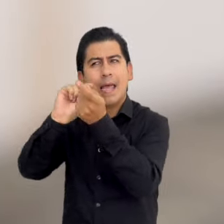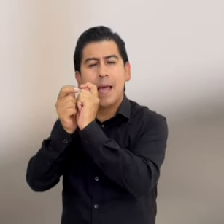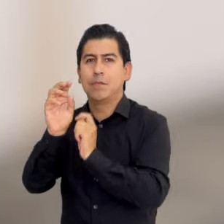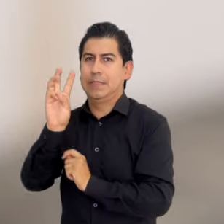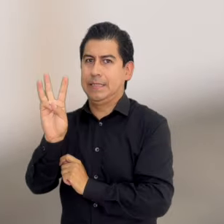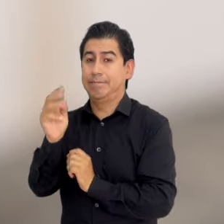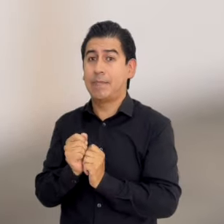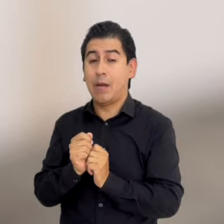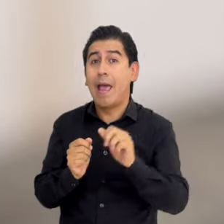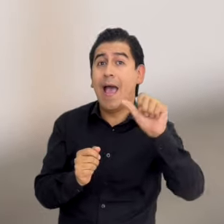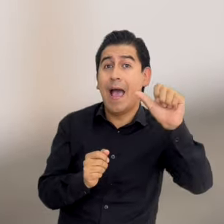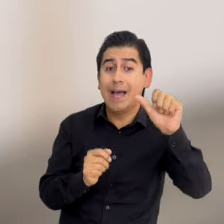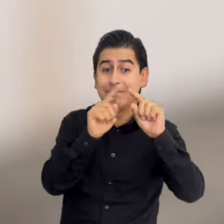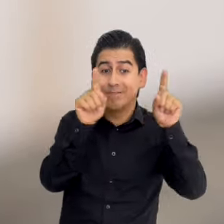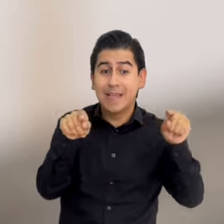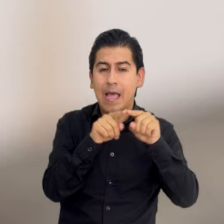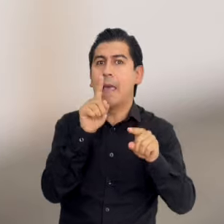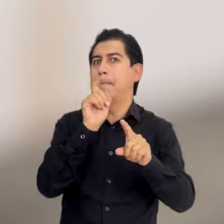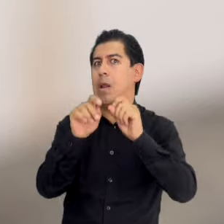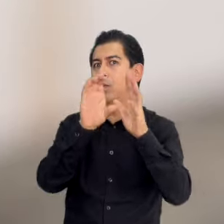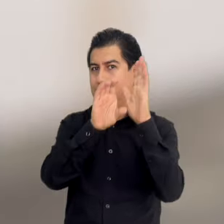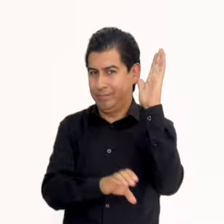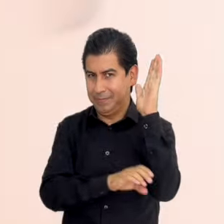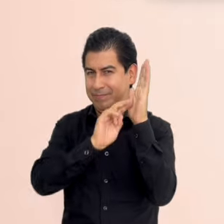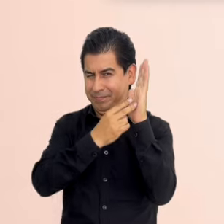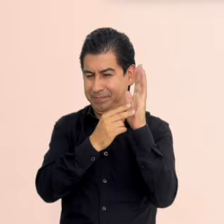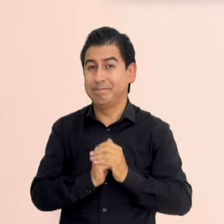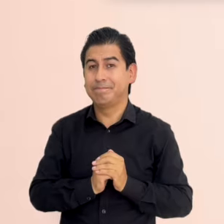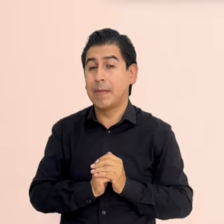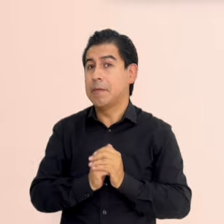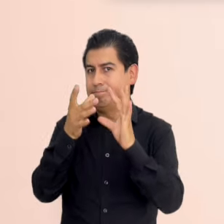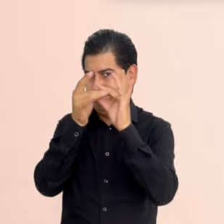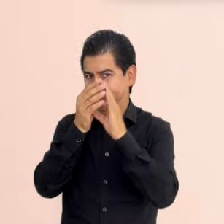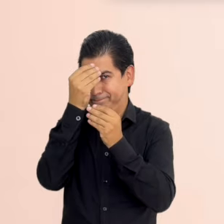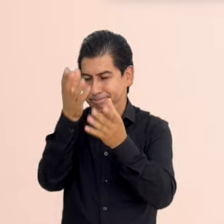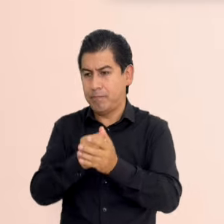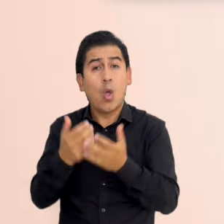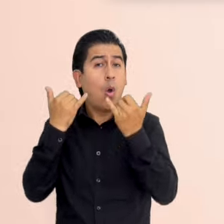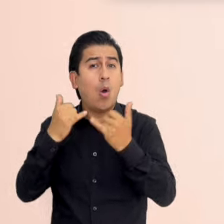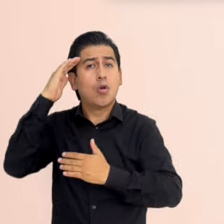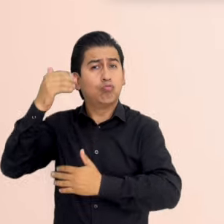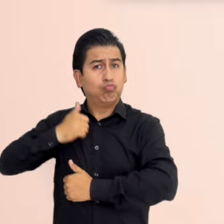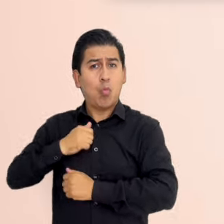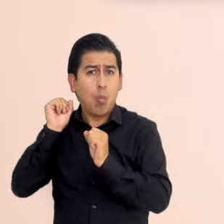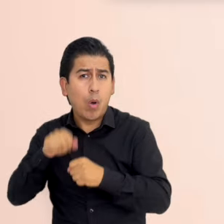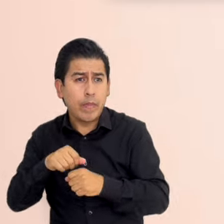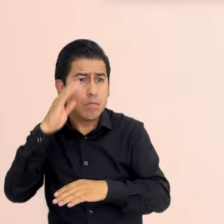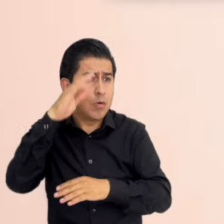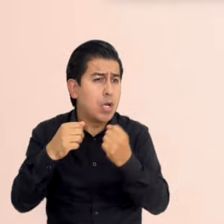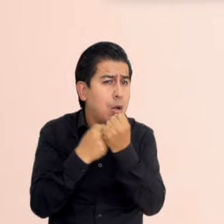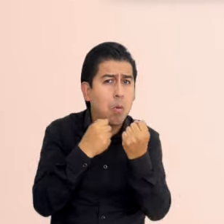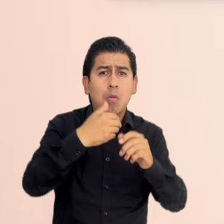consulta popular. En el casillero A está la pregunta del referéndum. Frase introductoria. Actualmente las Fuerzas Armadas